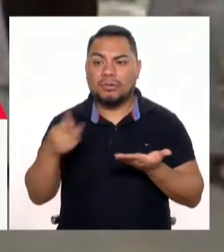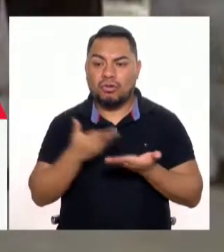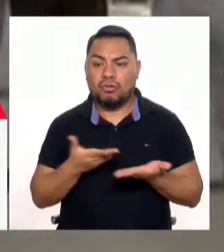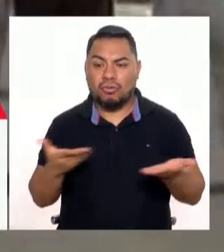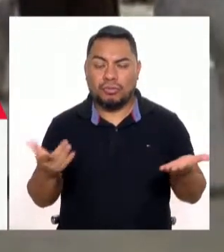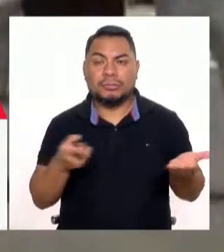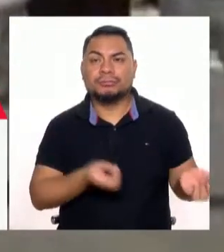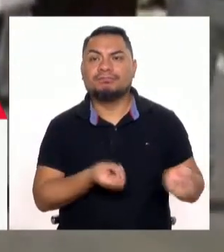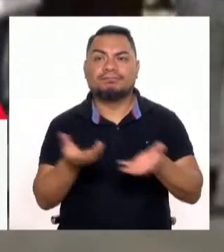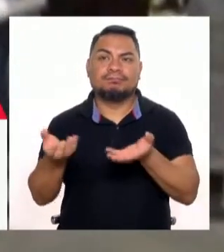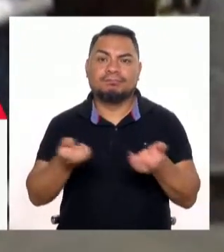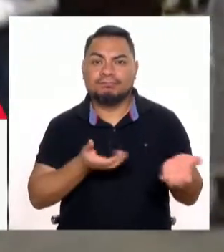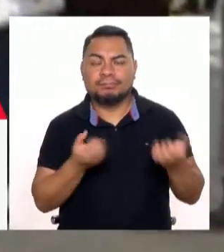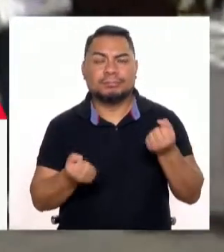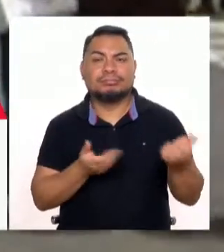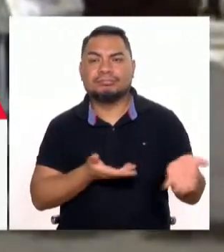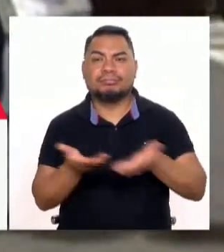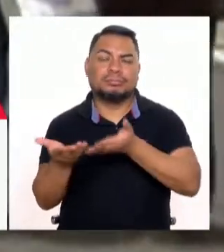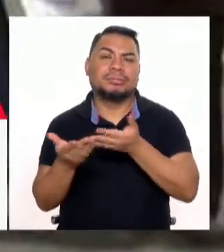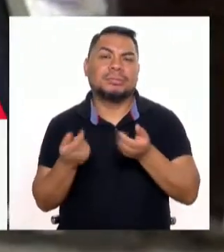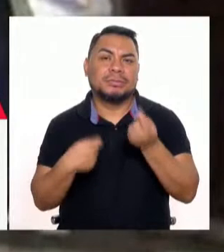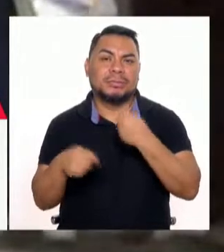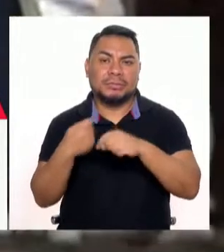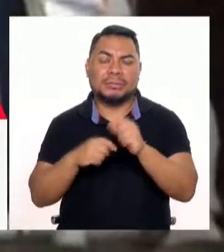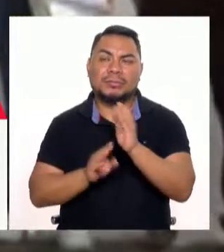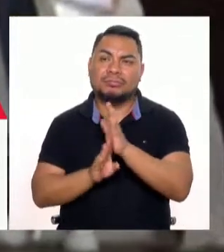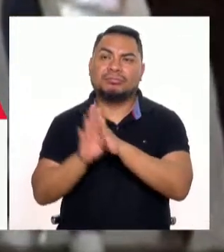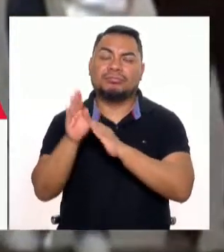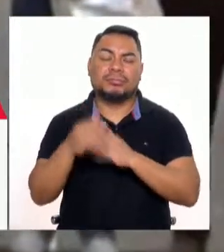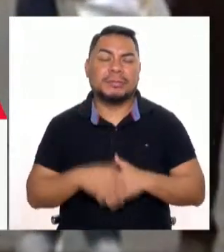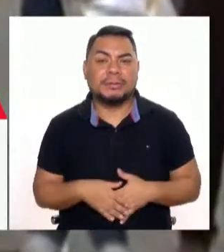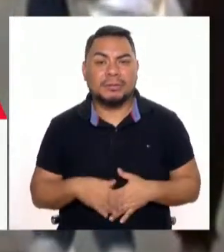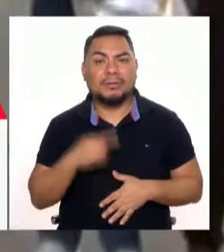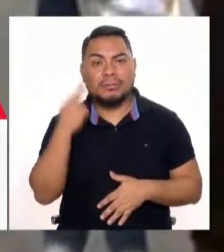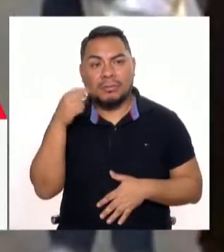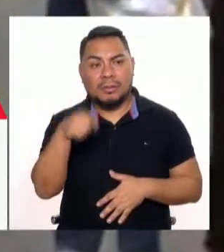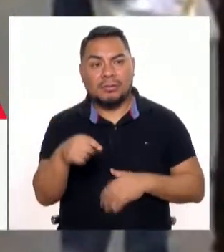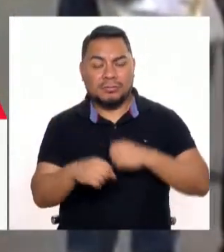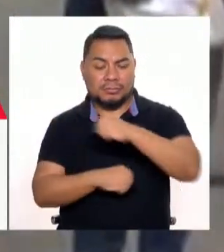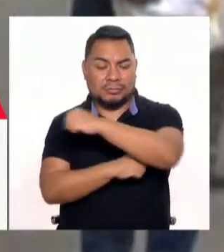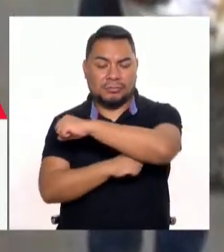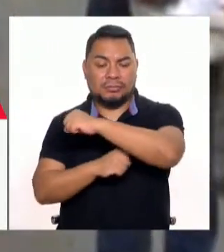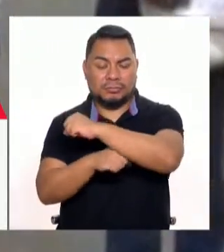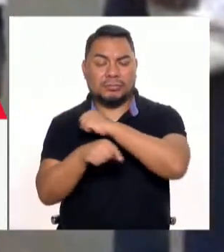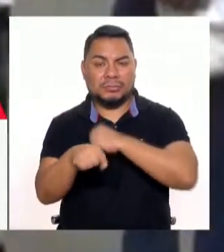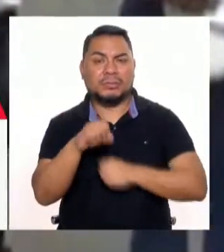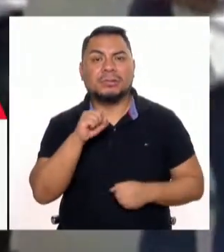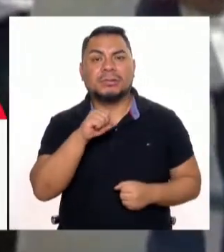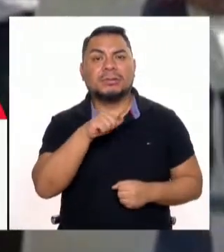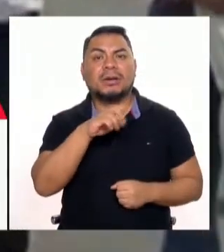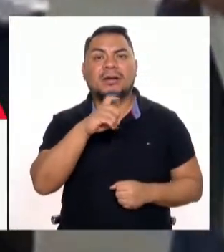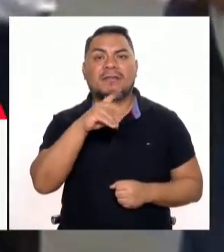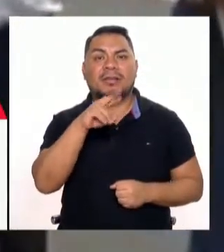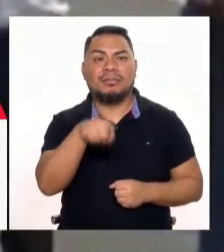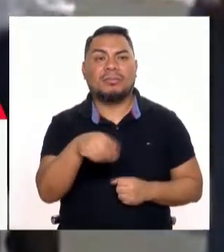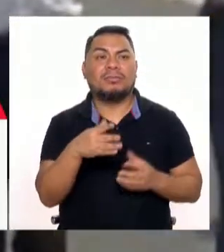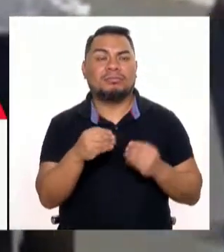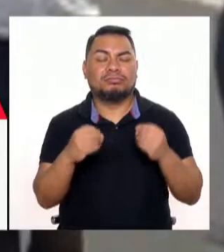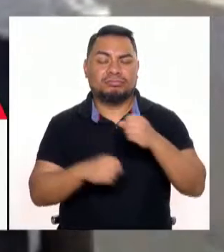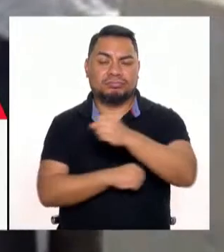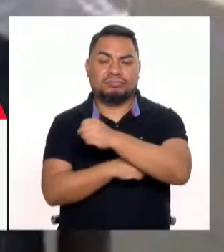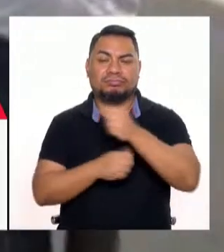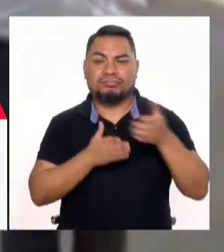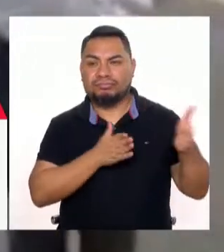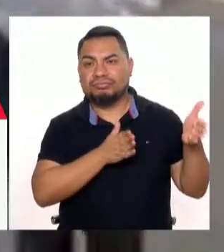productos al mercado y salir adelante es por ello que este puente el puente Salvador que tiene 300 metros de extensión